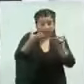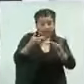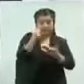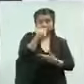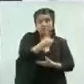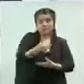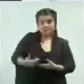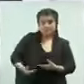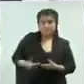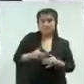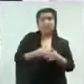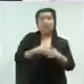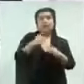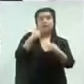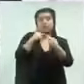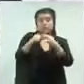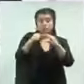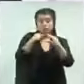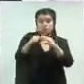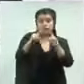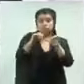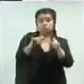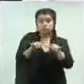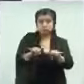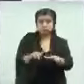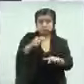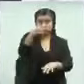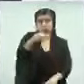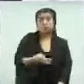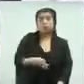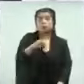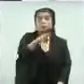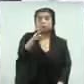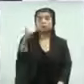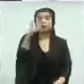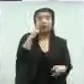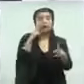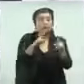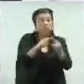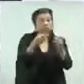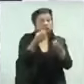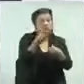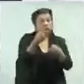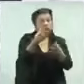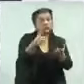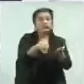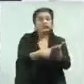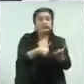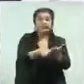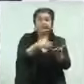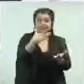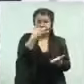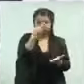usted lo pudiera hacer por la vía oficial, que nos pudieran informar en relación a esa carta, porque